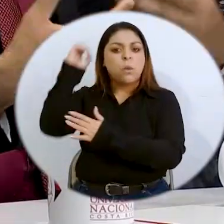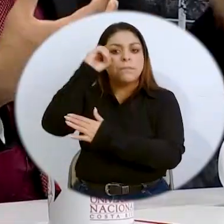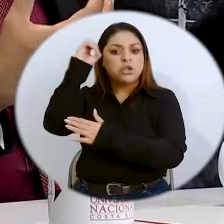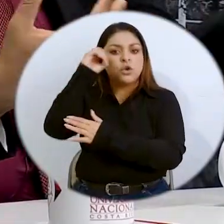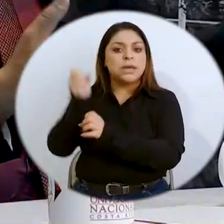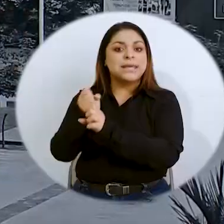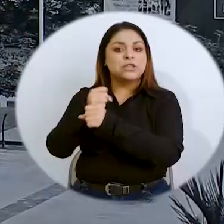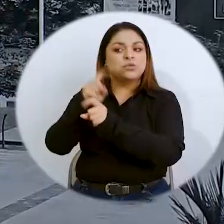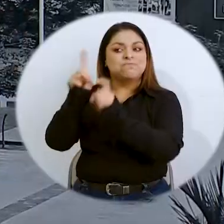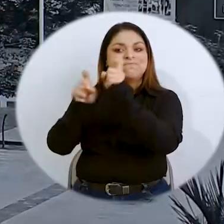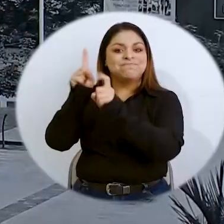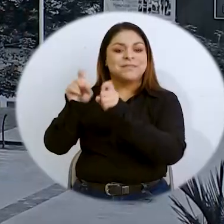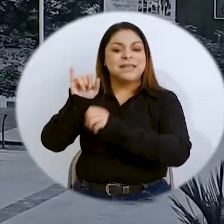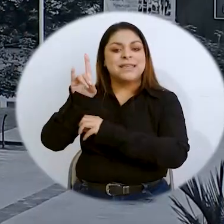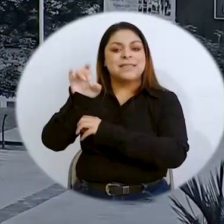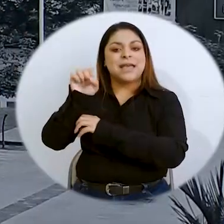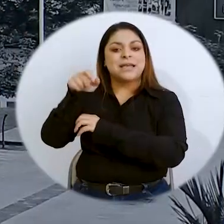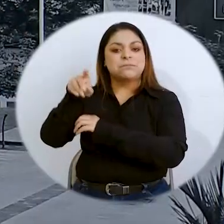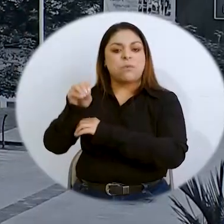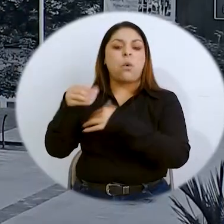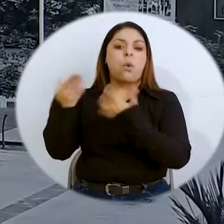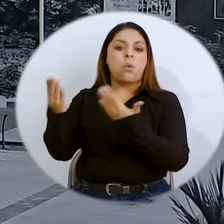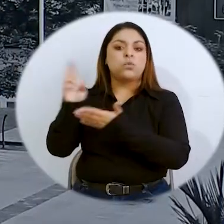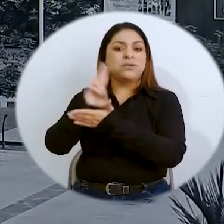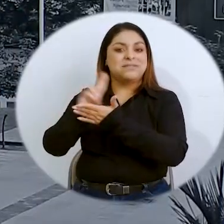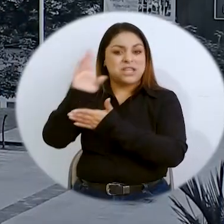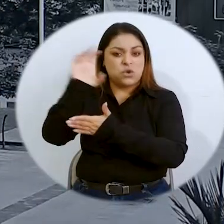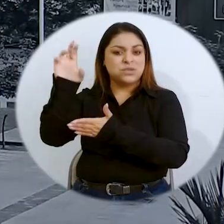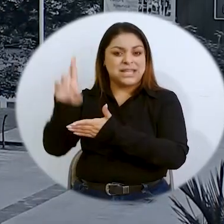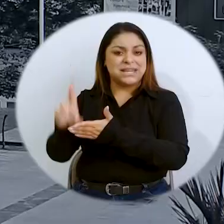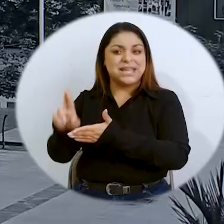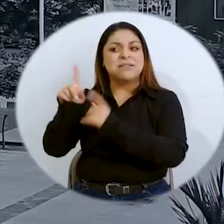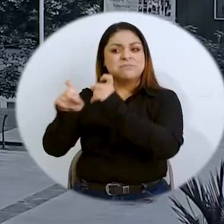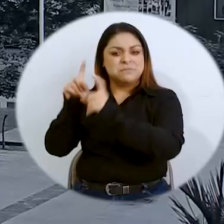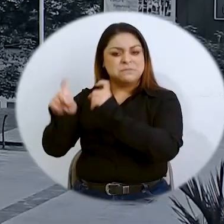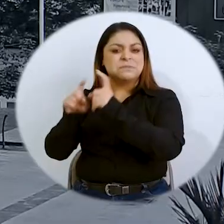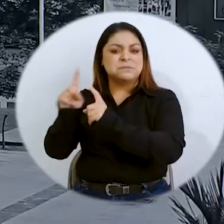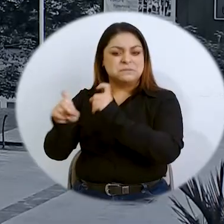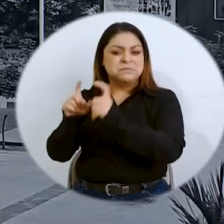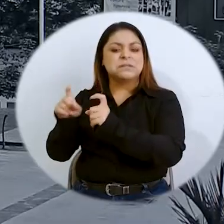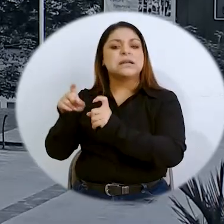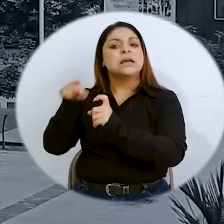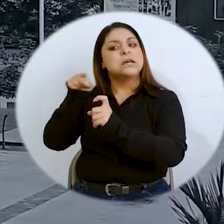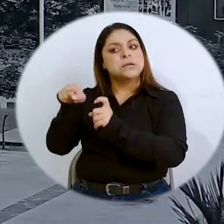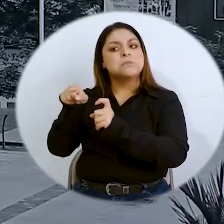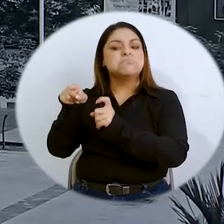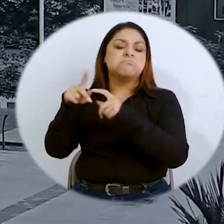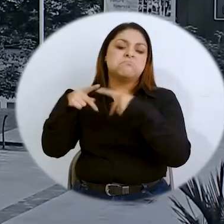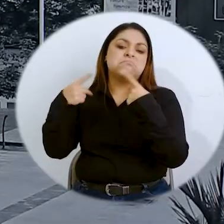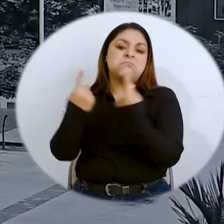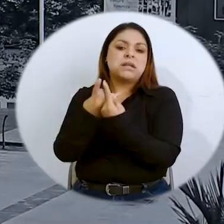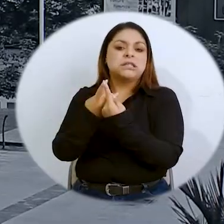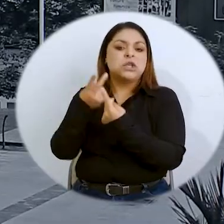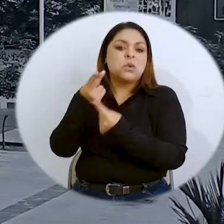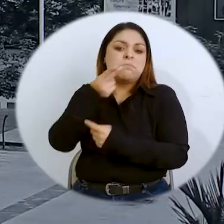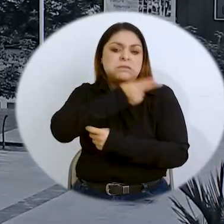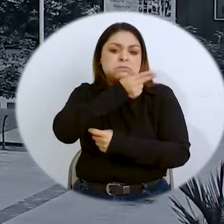el IDESPO o el CIEP en la Universidad de Costa Rica. Llamémoslo así, el partido de gobierno, el partido de la